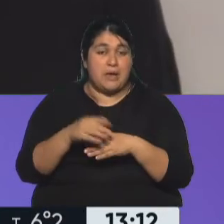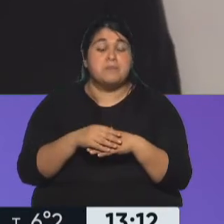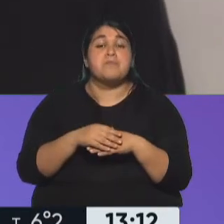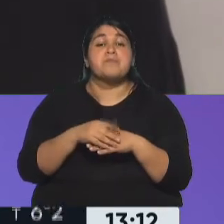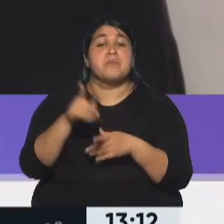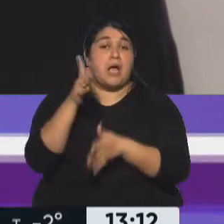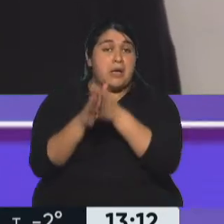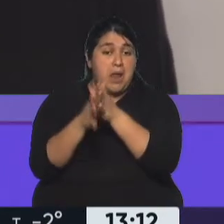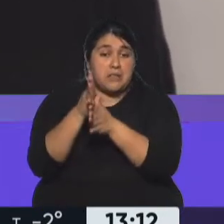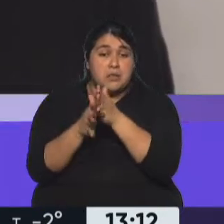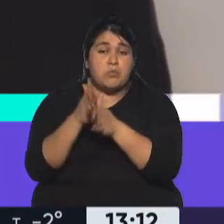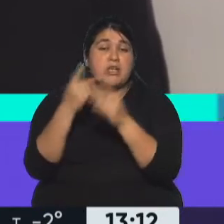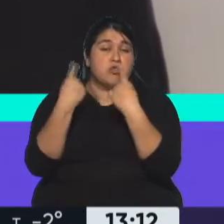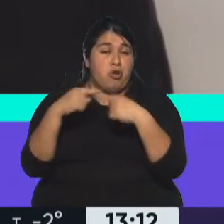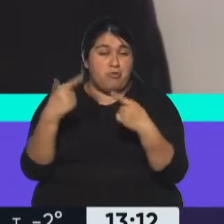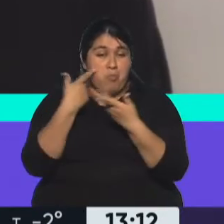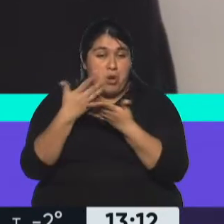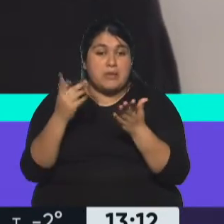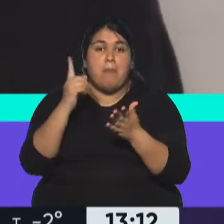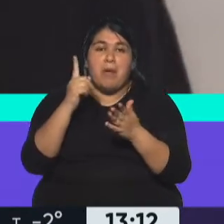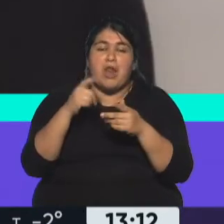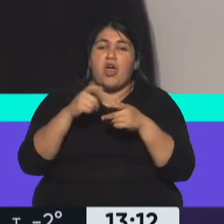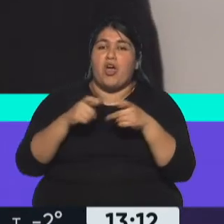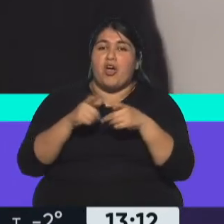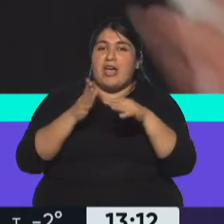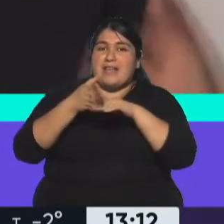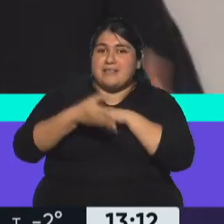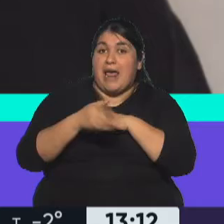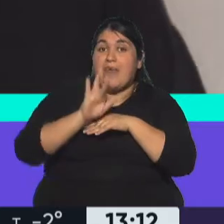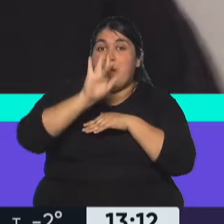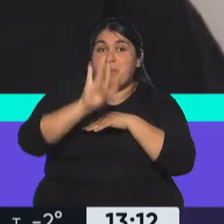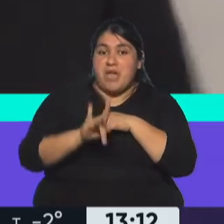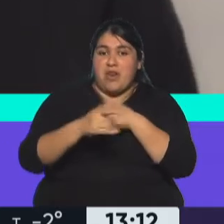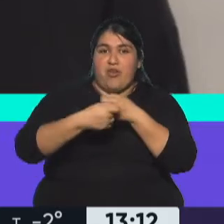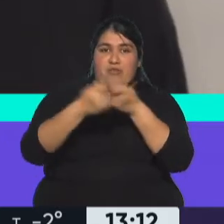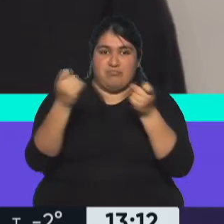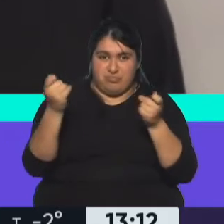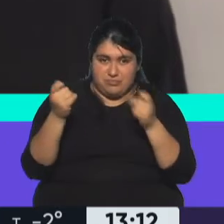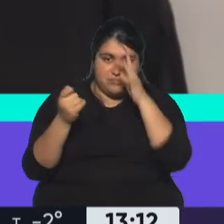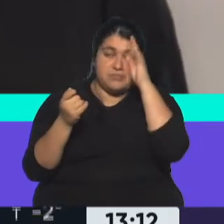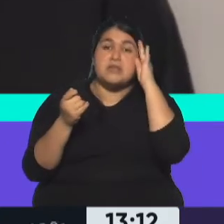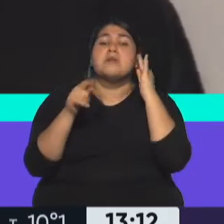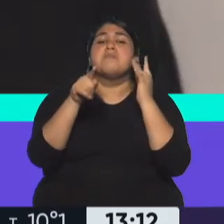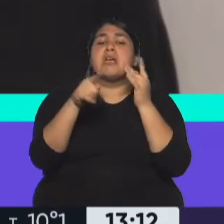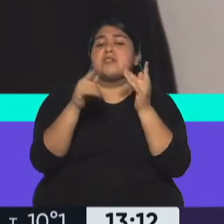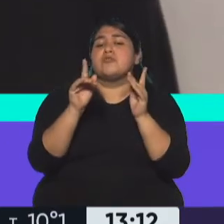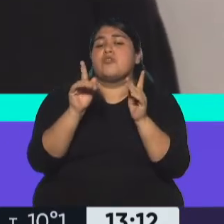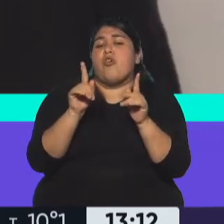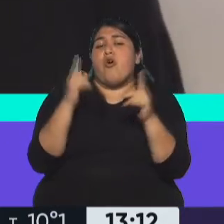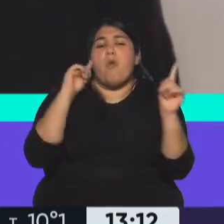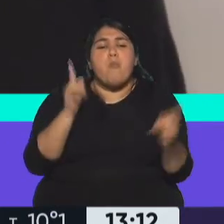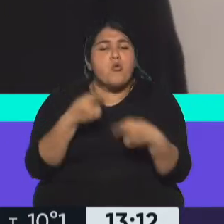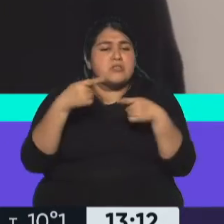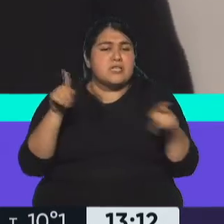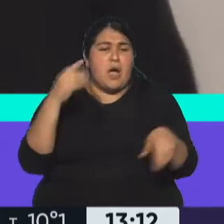son gratuitos los encuentros, pero las entradas se ponen al partir del miércoles previo al día del concierto. Y esto es un concurso, un concierto